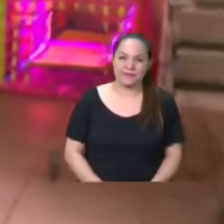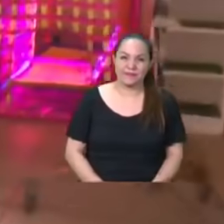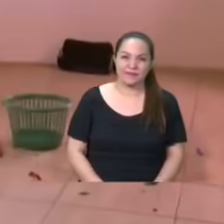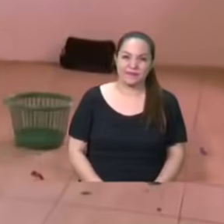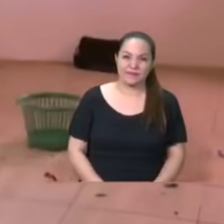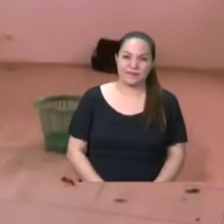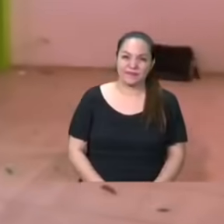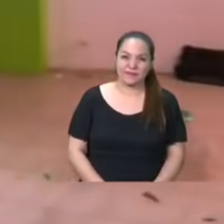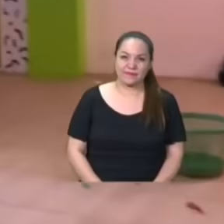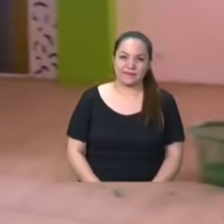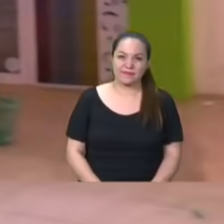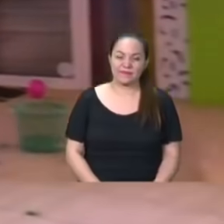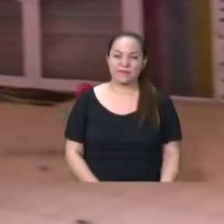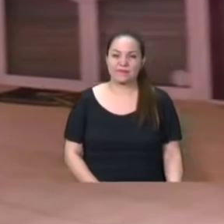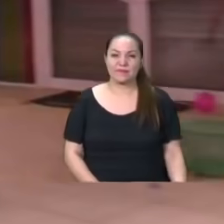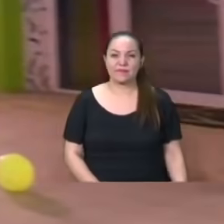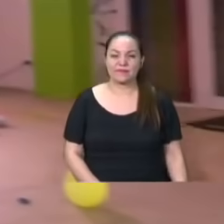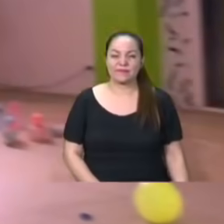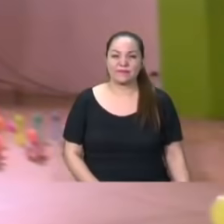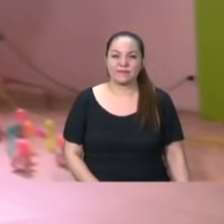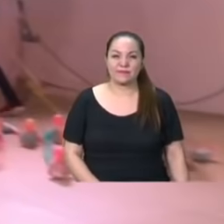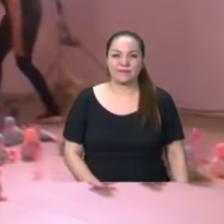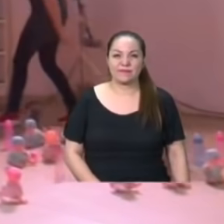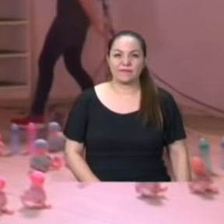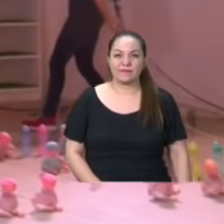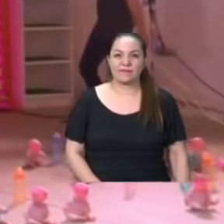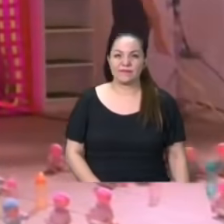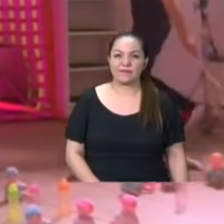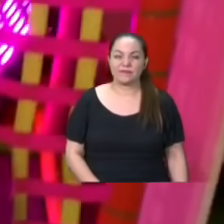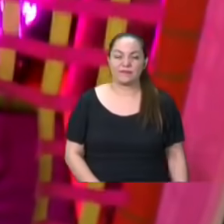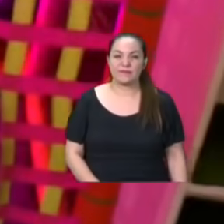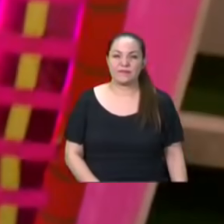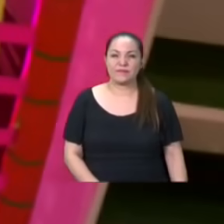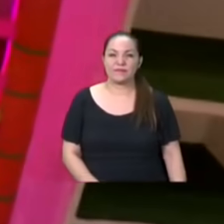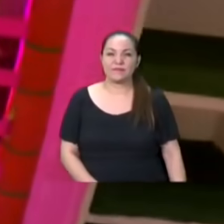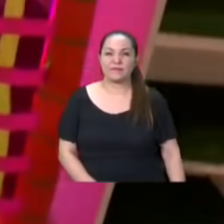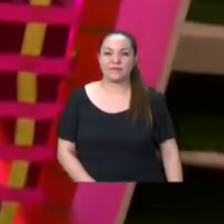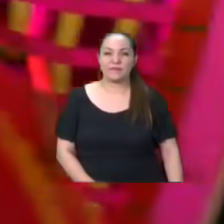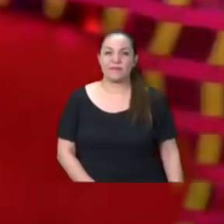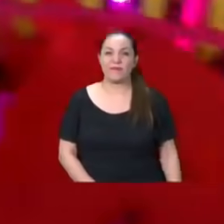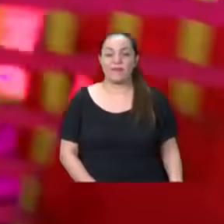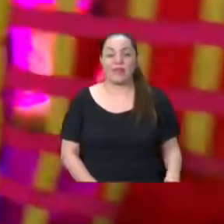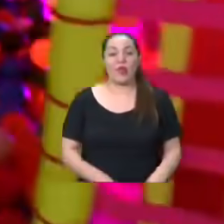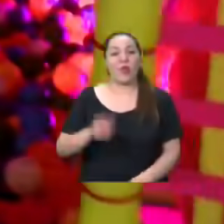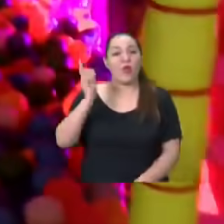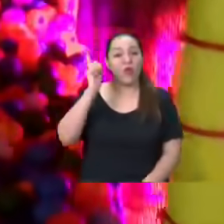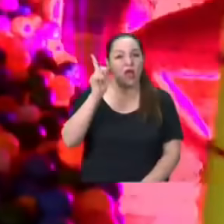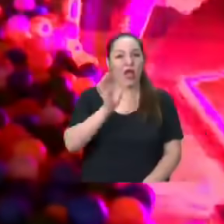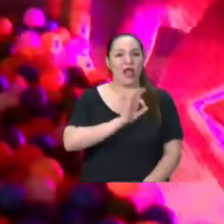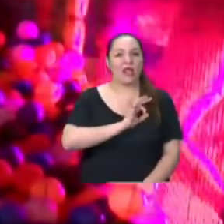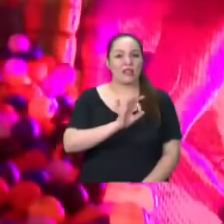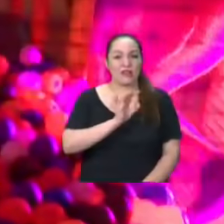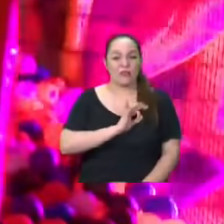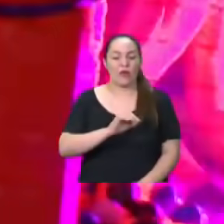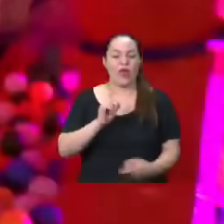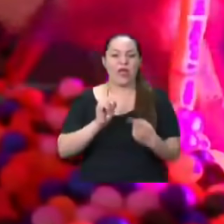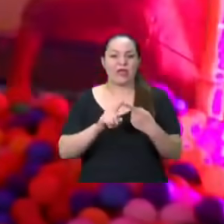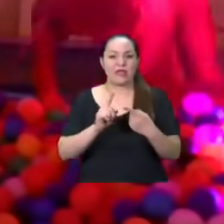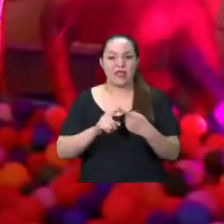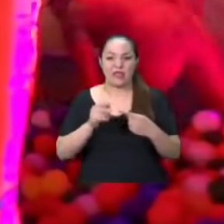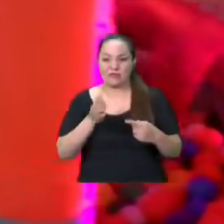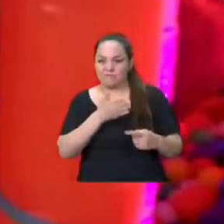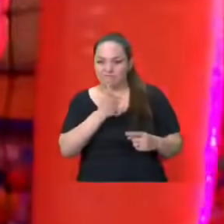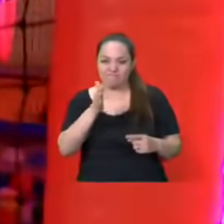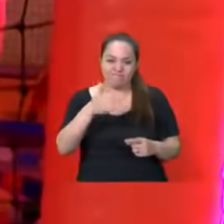globo. Brinca los obstáculos. Se va a meter al laberinto. Esperemos que ahora sí logre dar con la salida. Jorge le